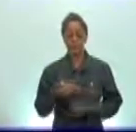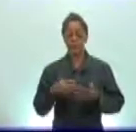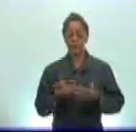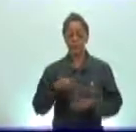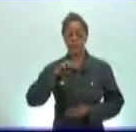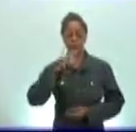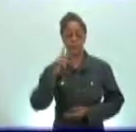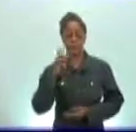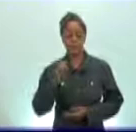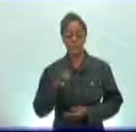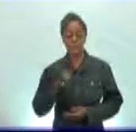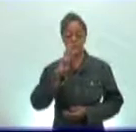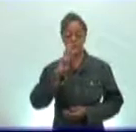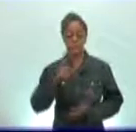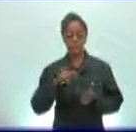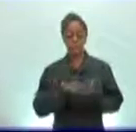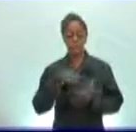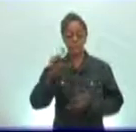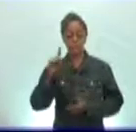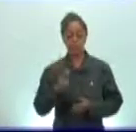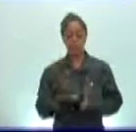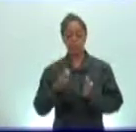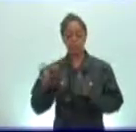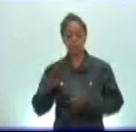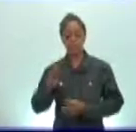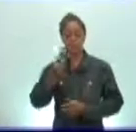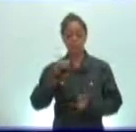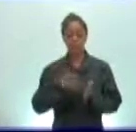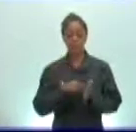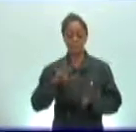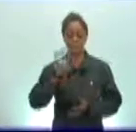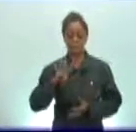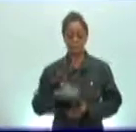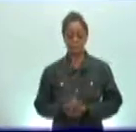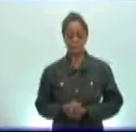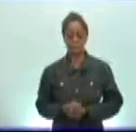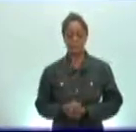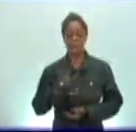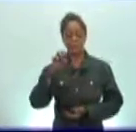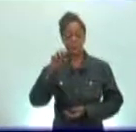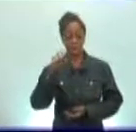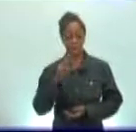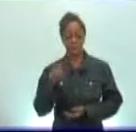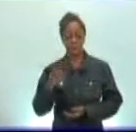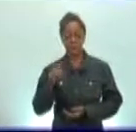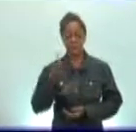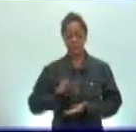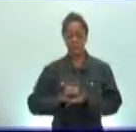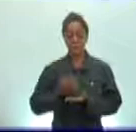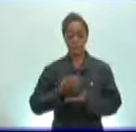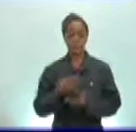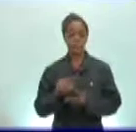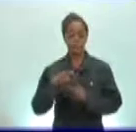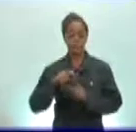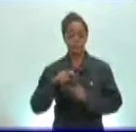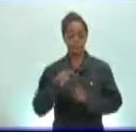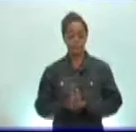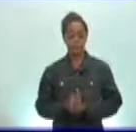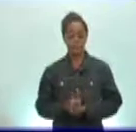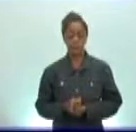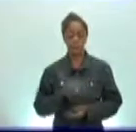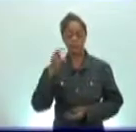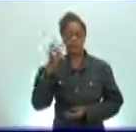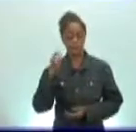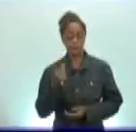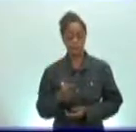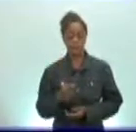epígrafes 3.1 al 3.4. Estos epígrafes están en su libro de texto desde las